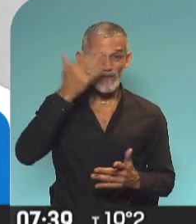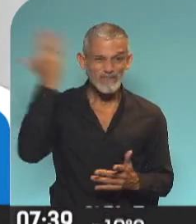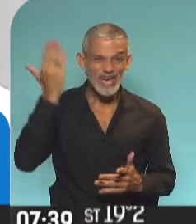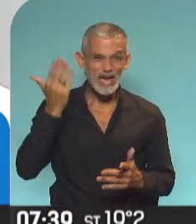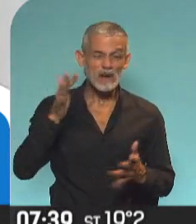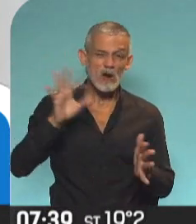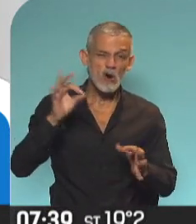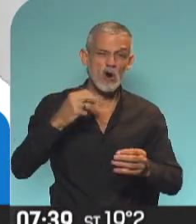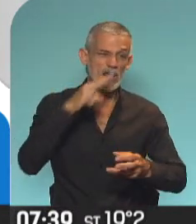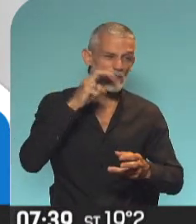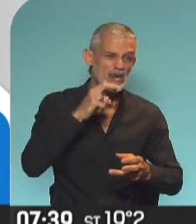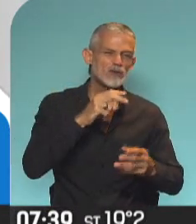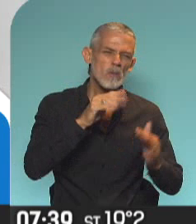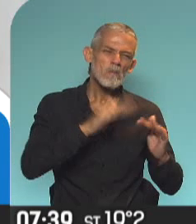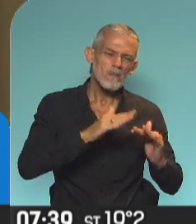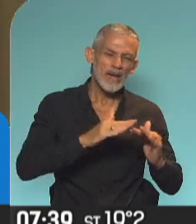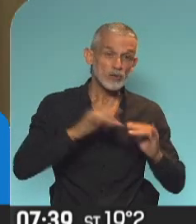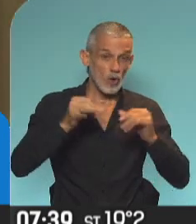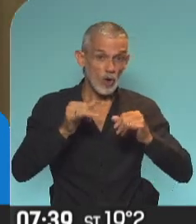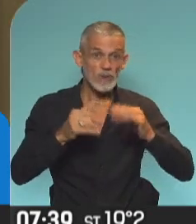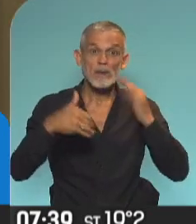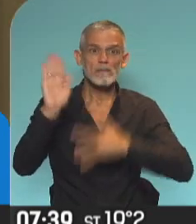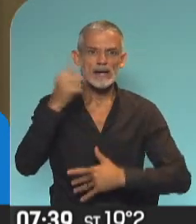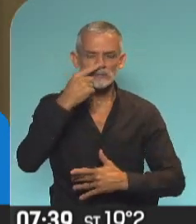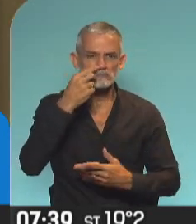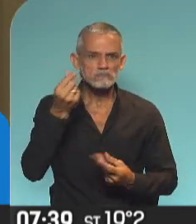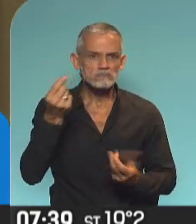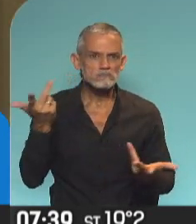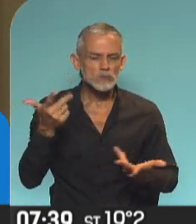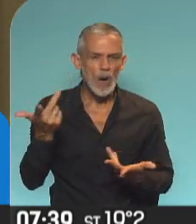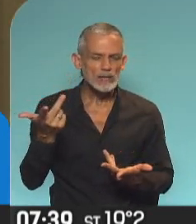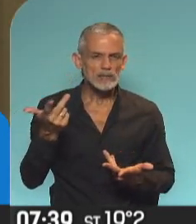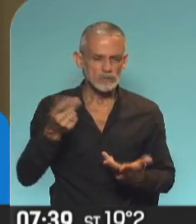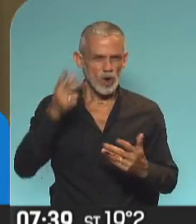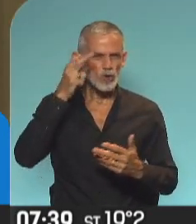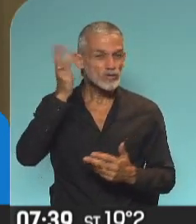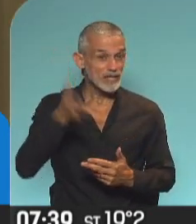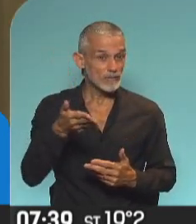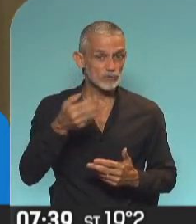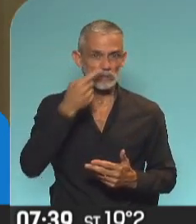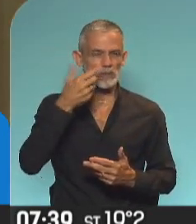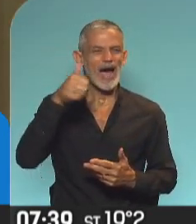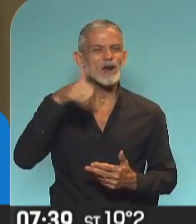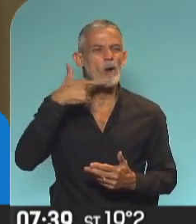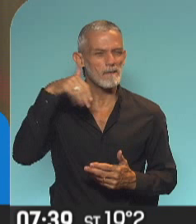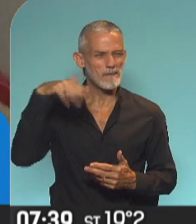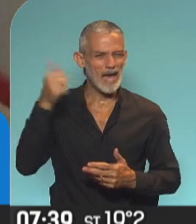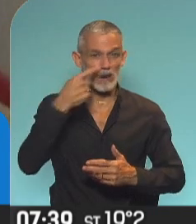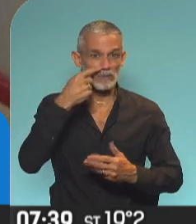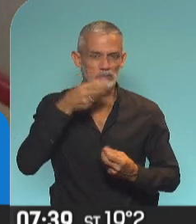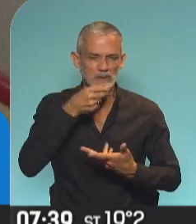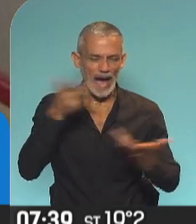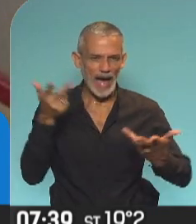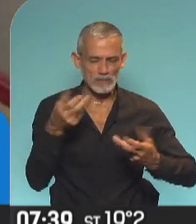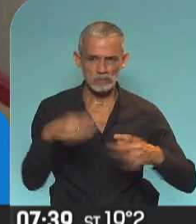y la dificultad respiratoria en los pacientes jóvenes. En el 80% de los casos aparece la anosmia, y la anosmia